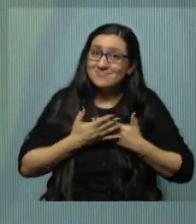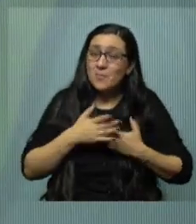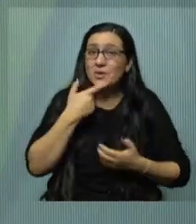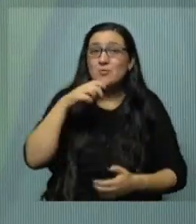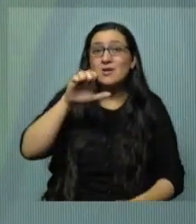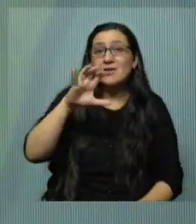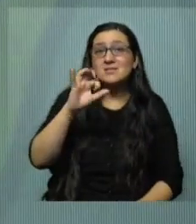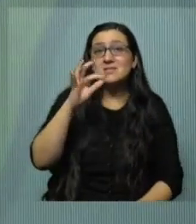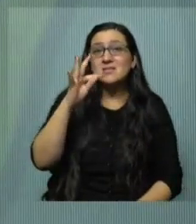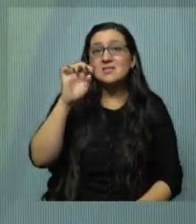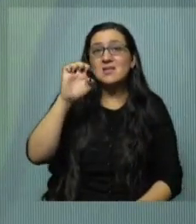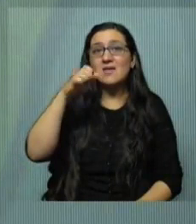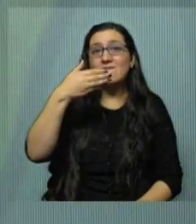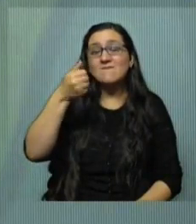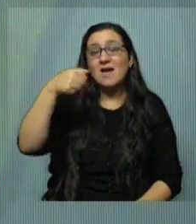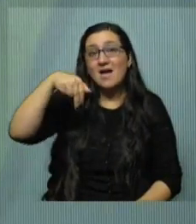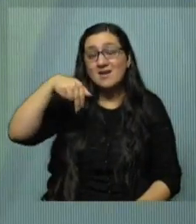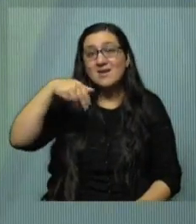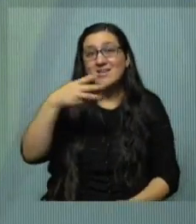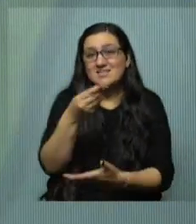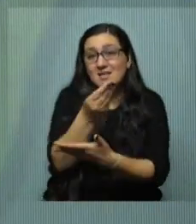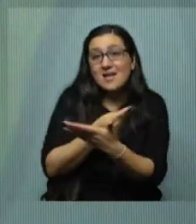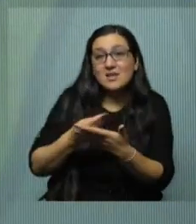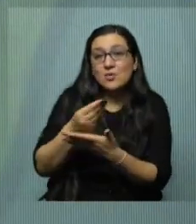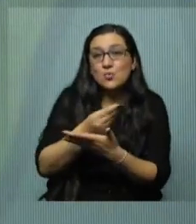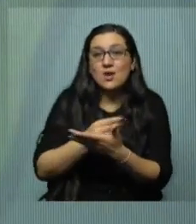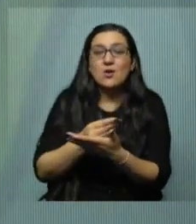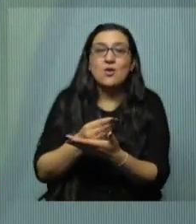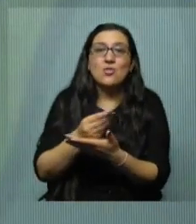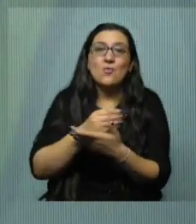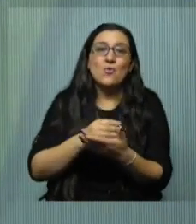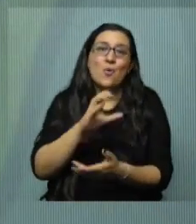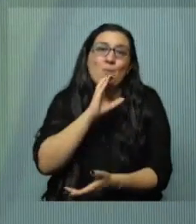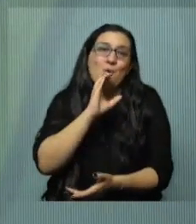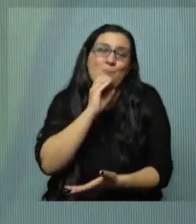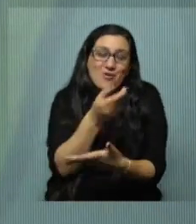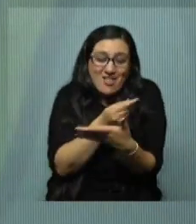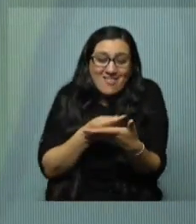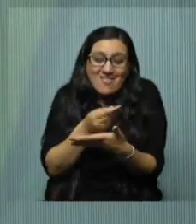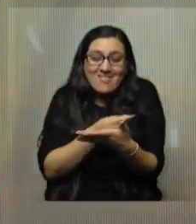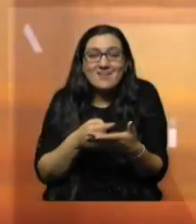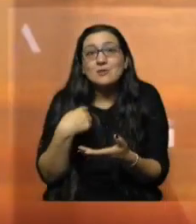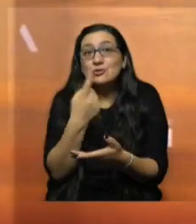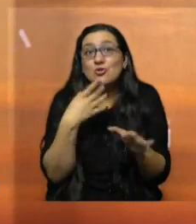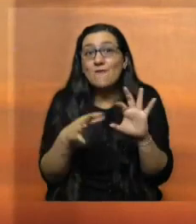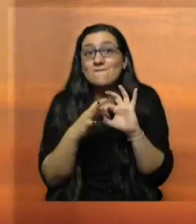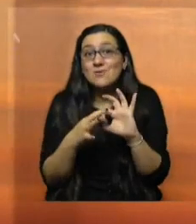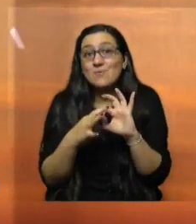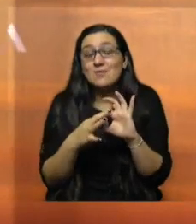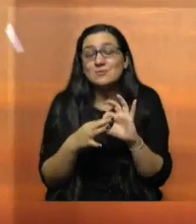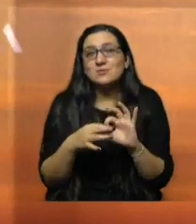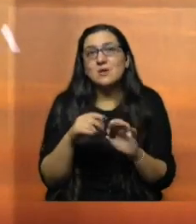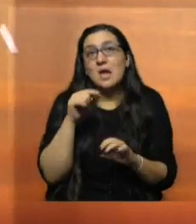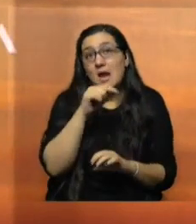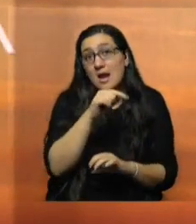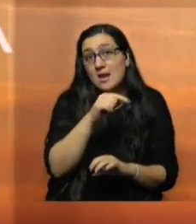las tremendas caricaturas que tiene este libro y los textos que van en la revista Túnel también, nos vinculamos de esa manera. Él hace como